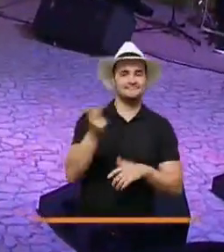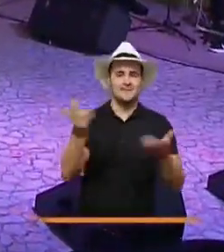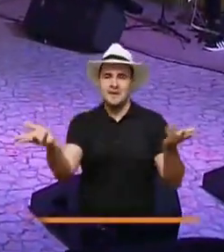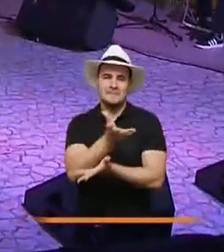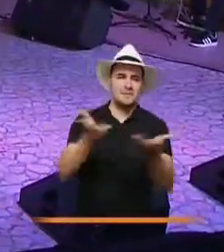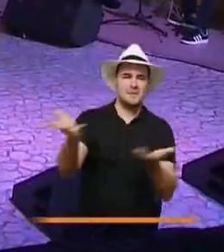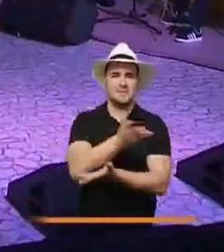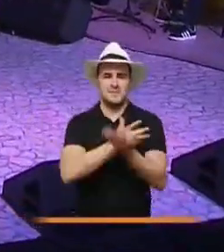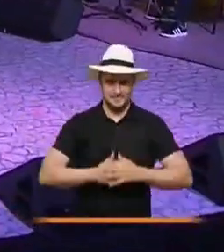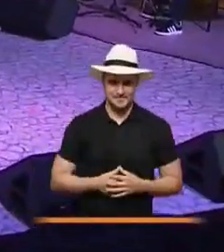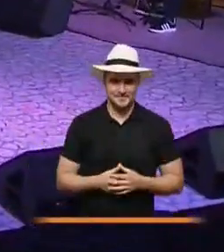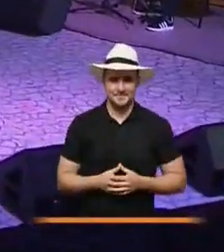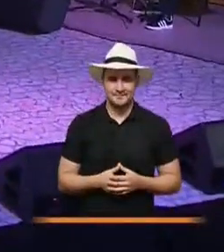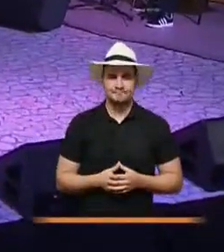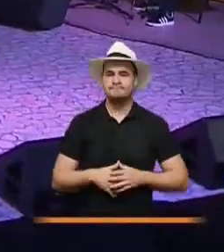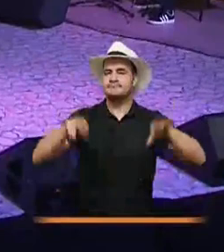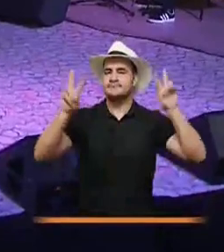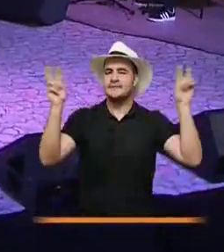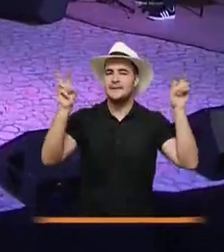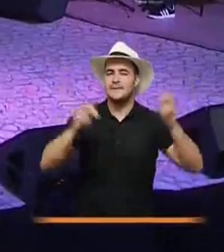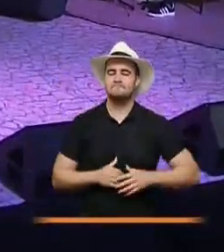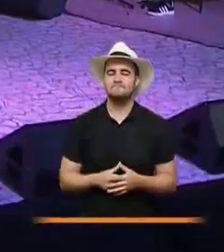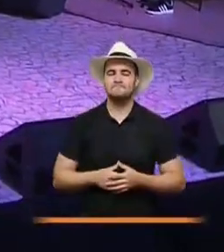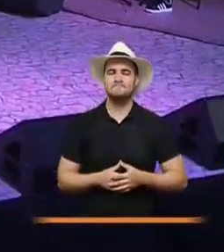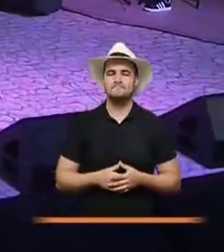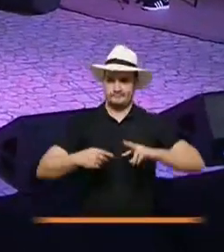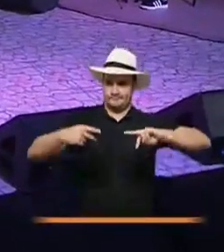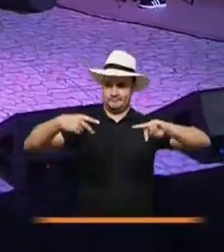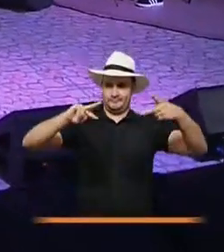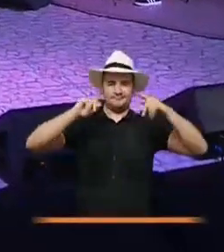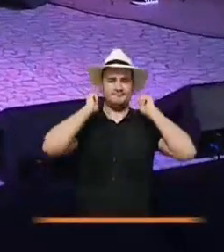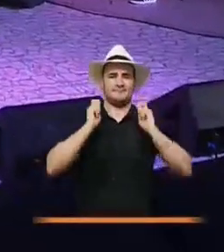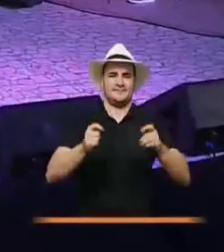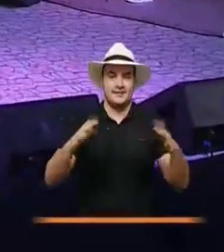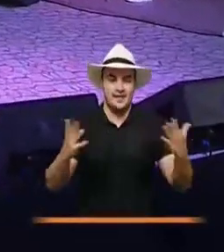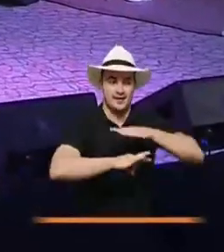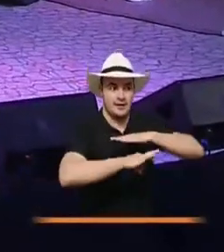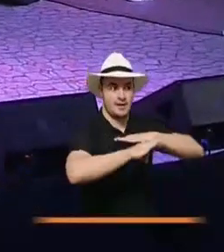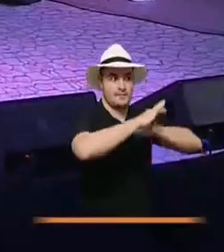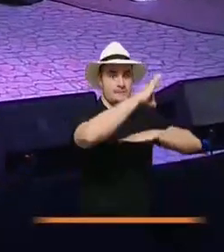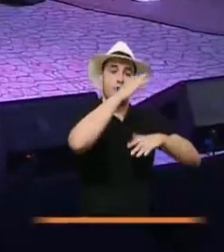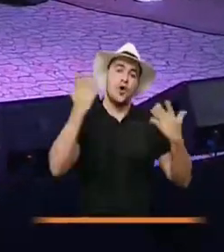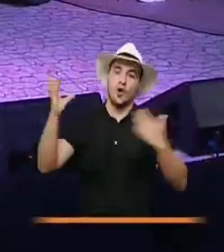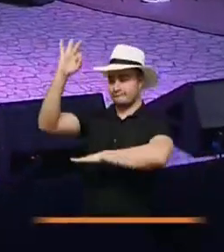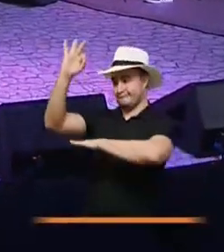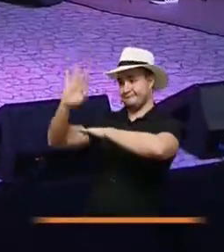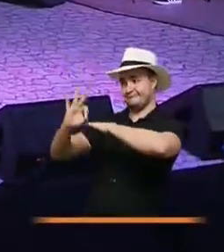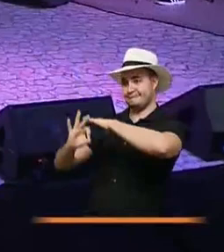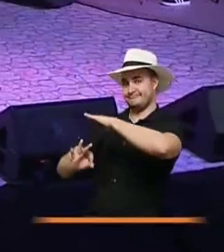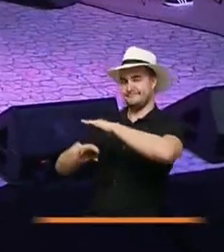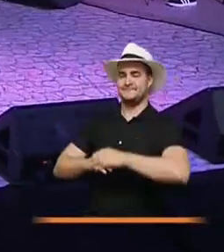aquí a disputarse con el tema controversia controversia amanecer anochecer